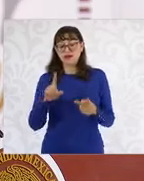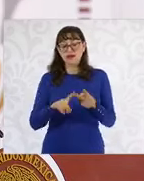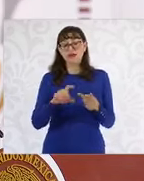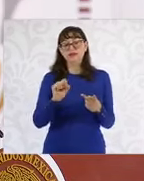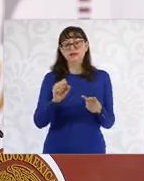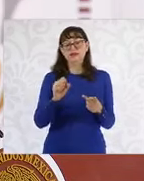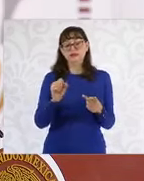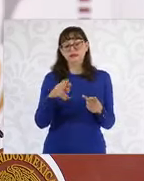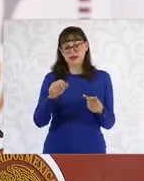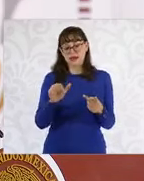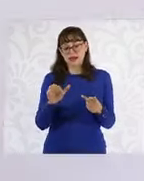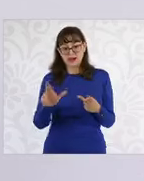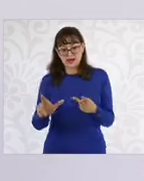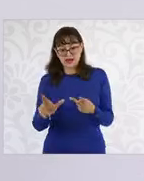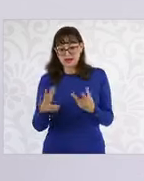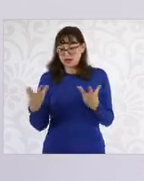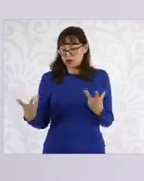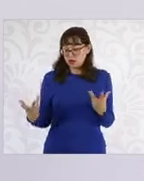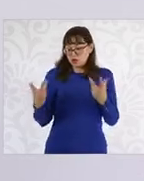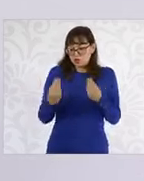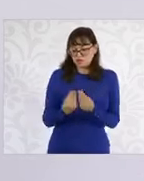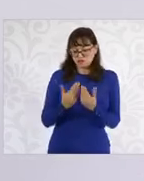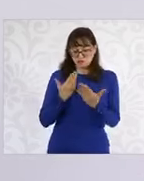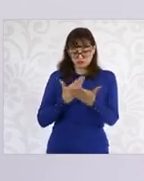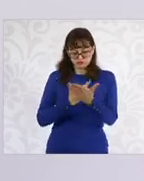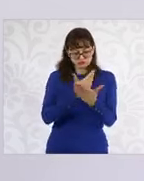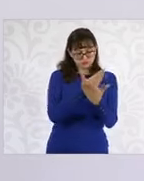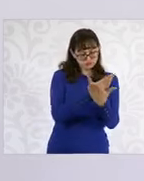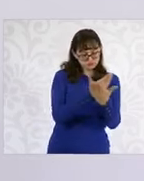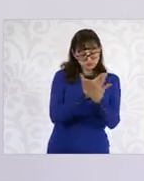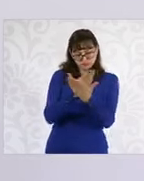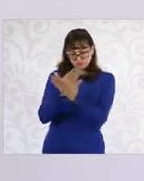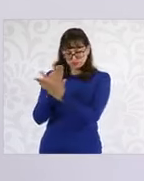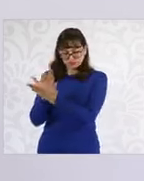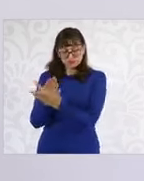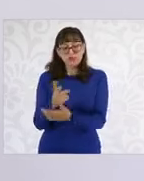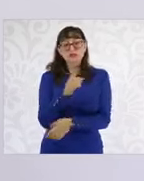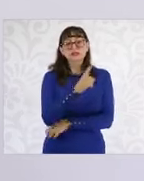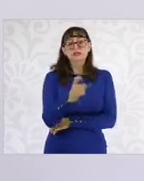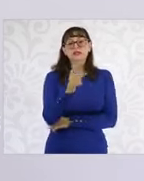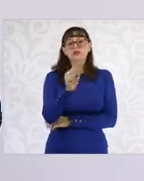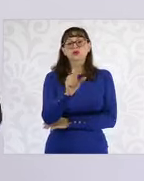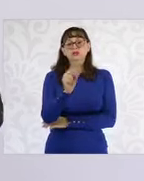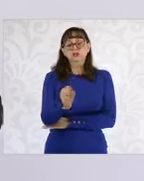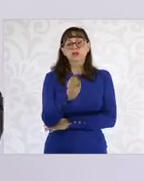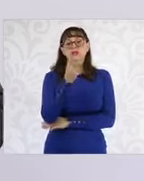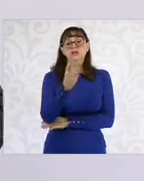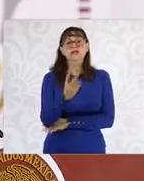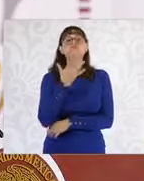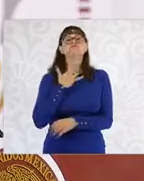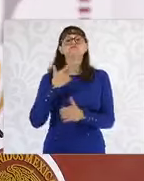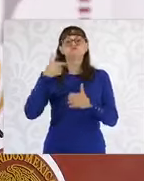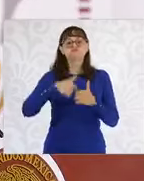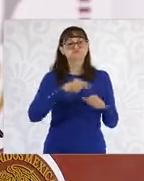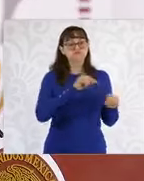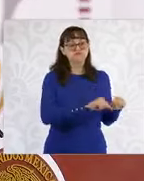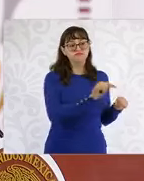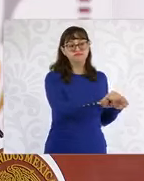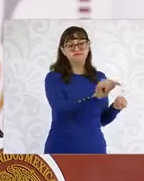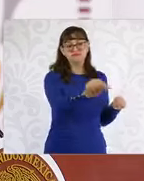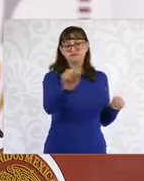Energía, presentamos este comparativo de acuerdo al muestreo de 162 estaciones de servicio por tipo de